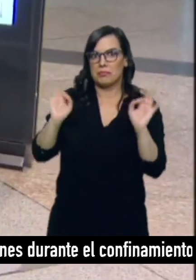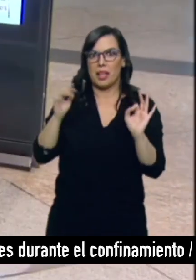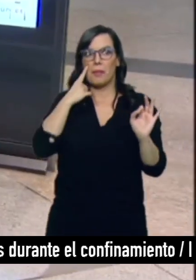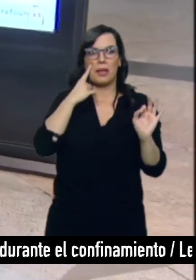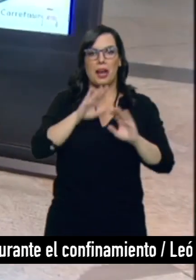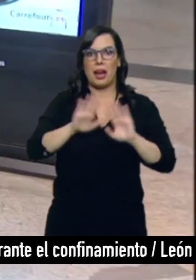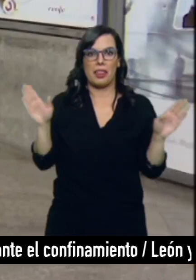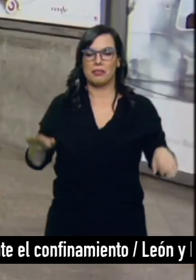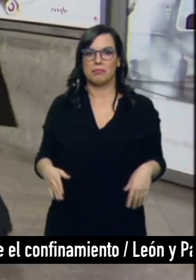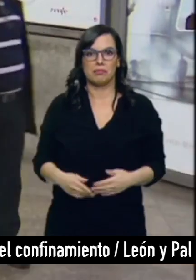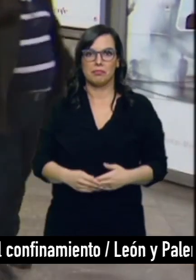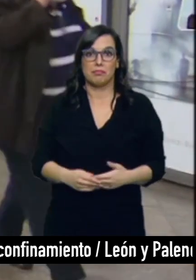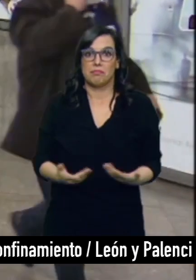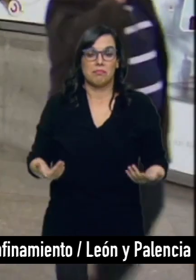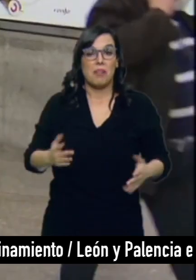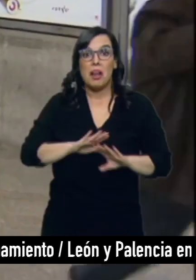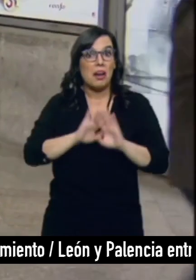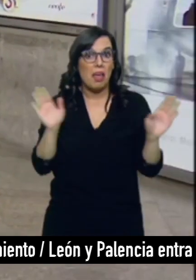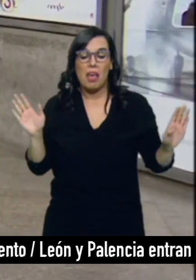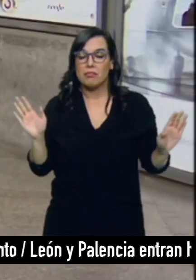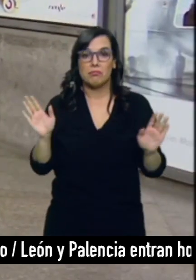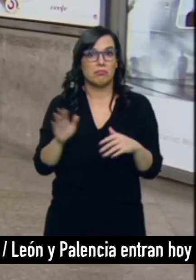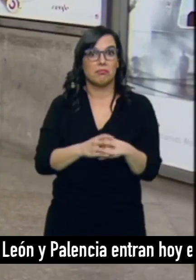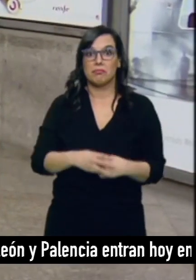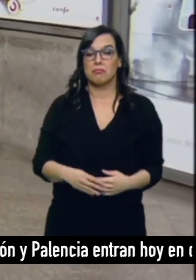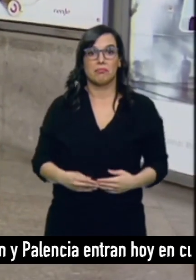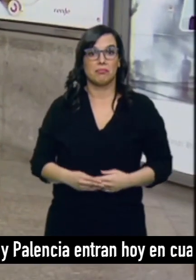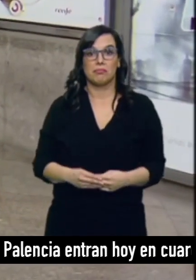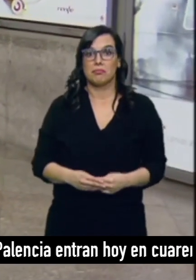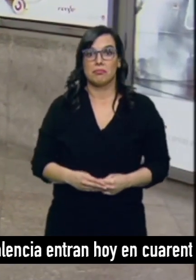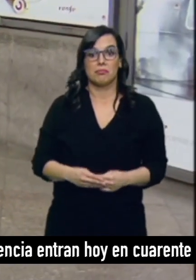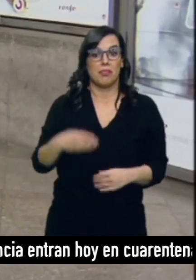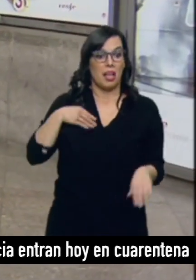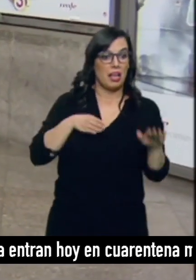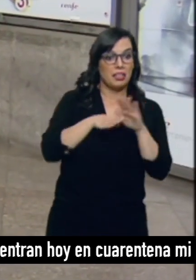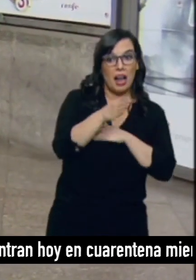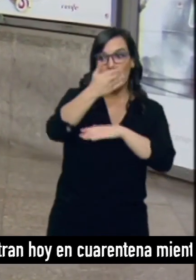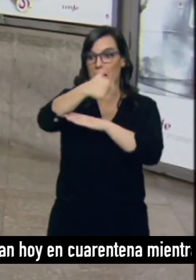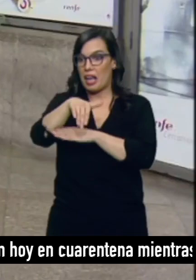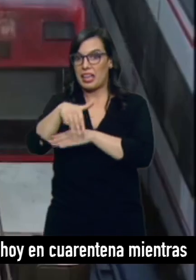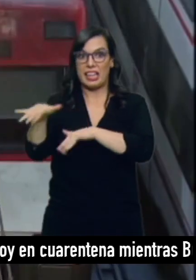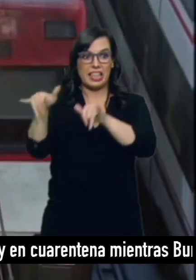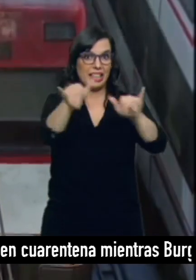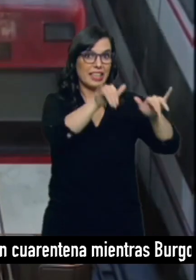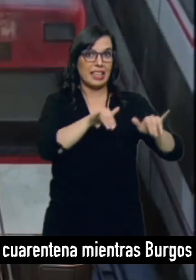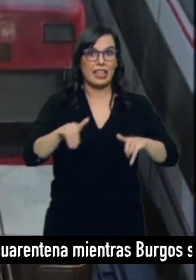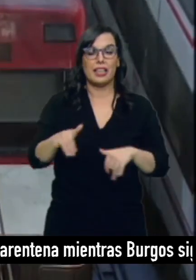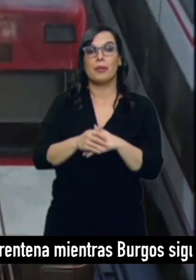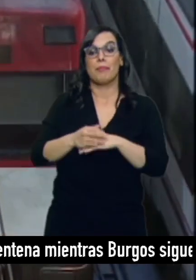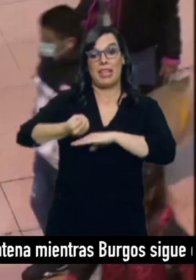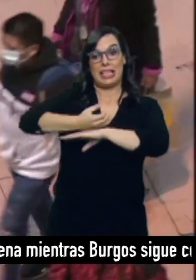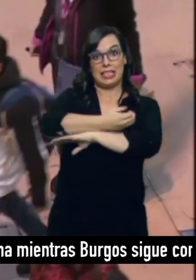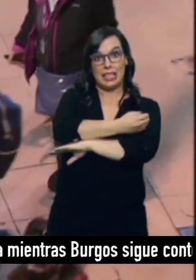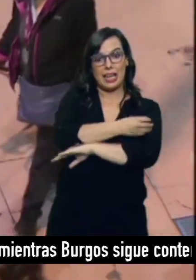nada, o sea que... No, nada de nada. Ni a la entrada a Renfe, ni por la calle, ni en ningún sitio. Y la afluencia de los